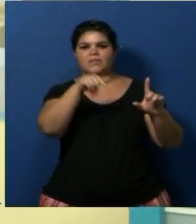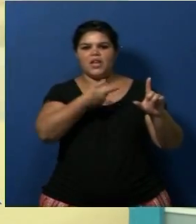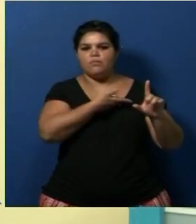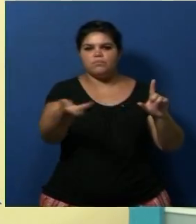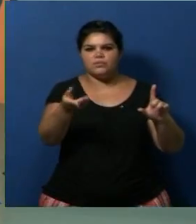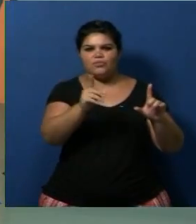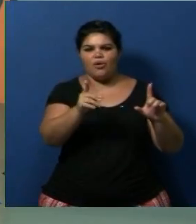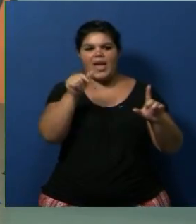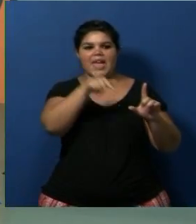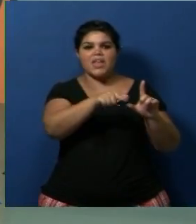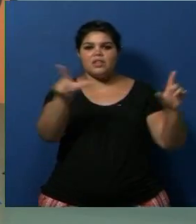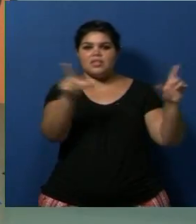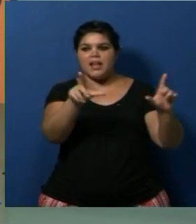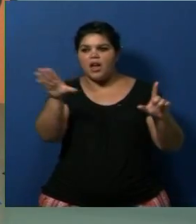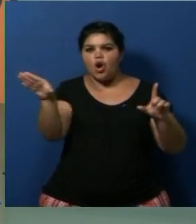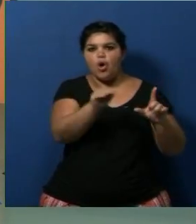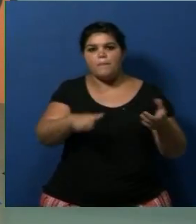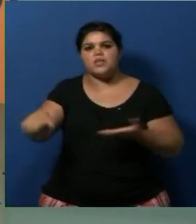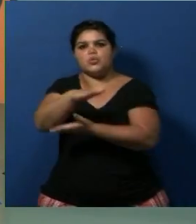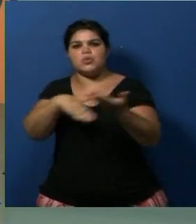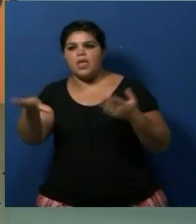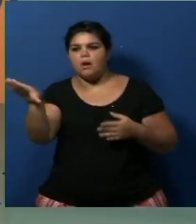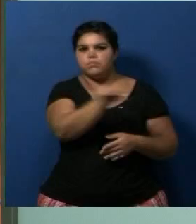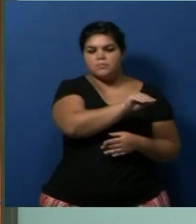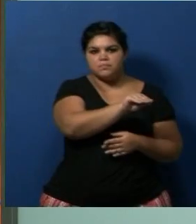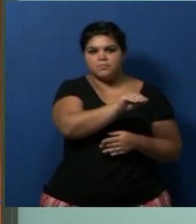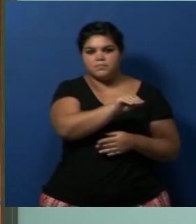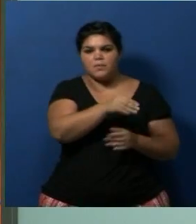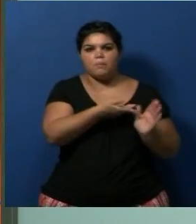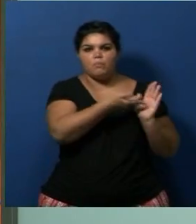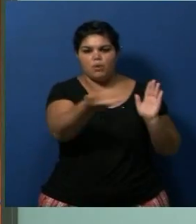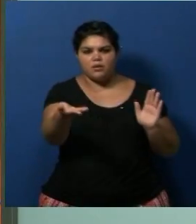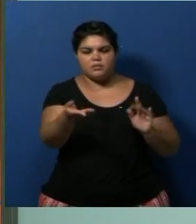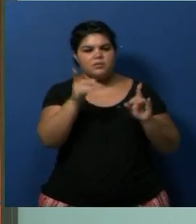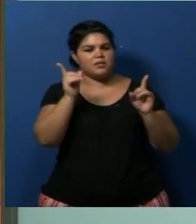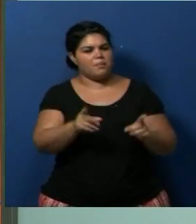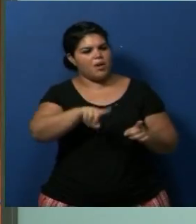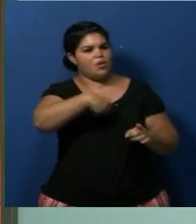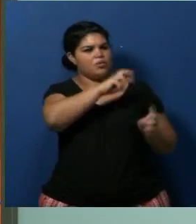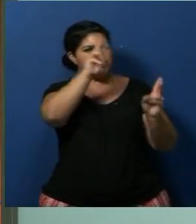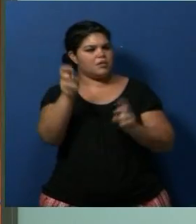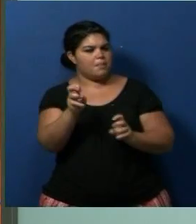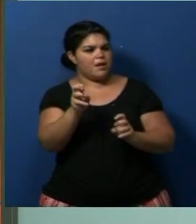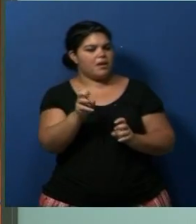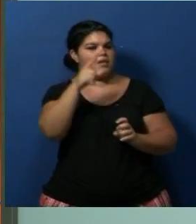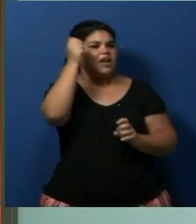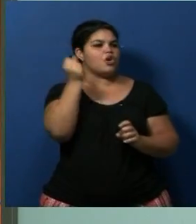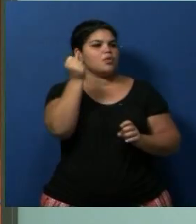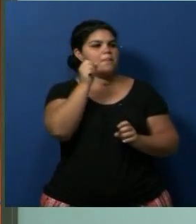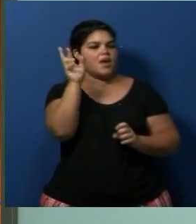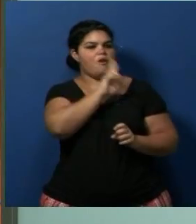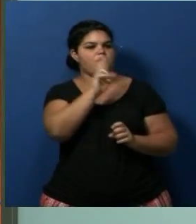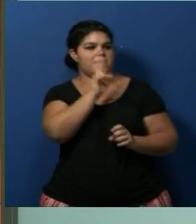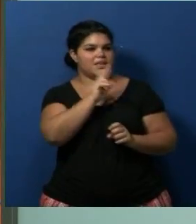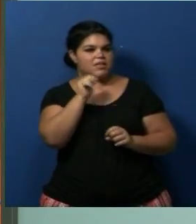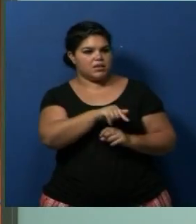De la calle, claro. Otro concepto que me gustaría profundizar de la nota es sobre la economía feminista, un poco el doble rol. La mujer, por